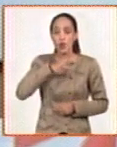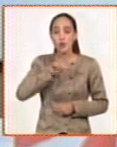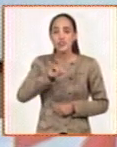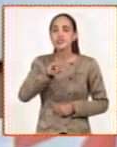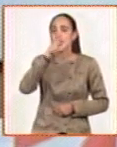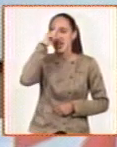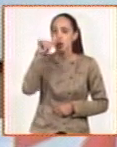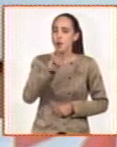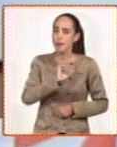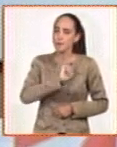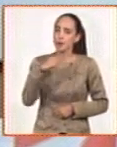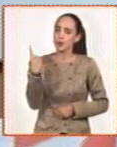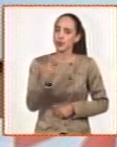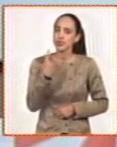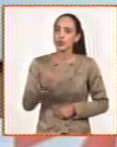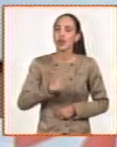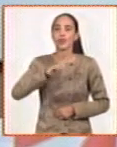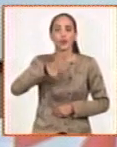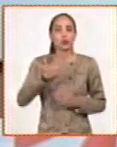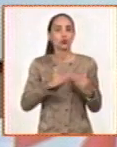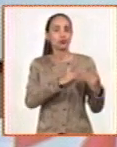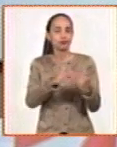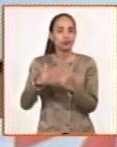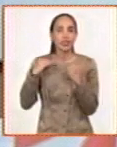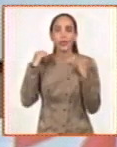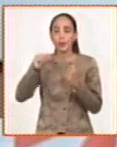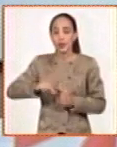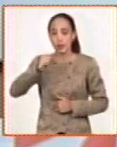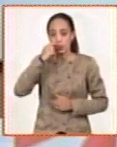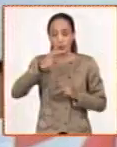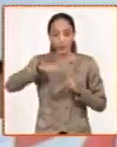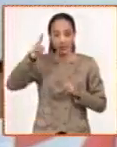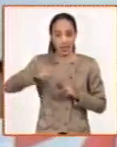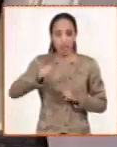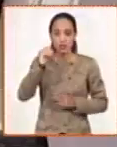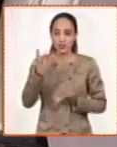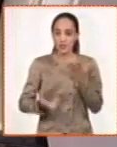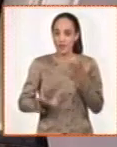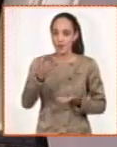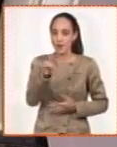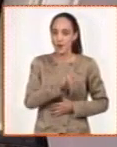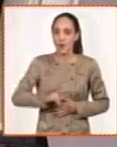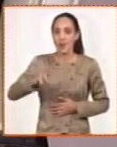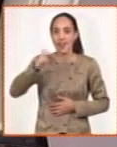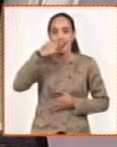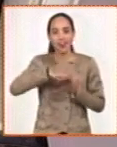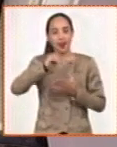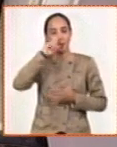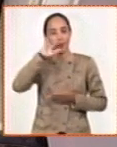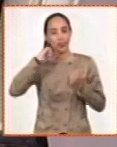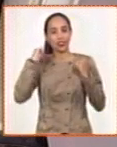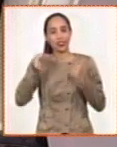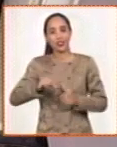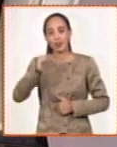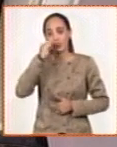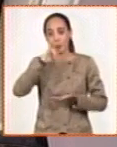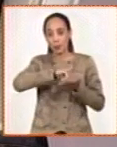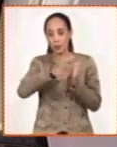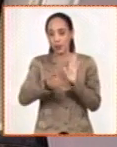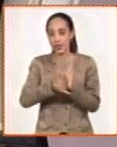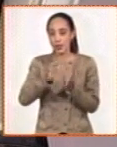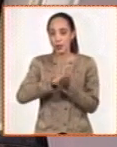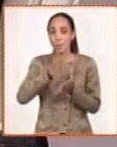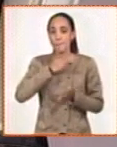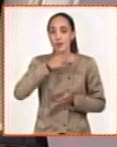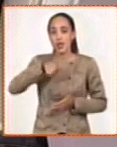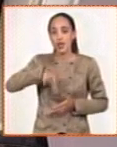Comunitaria, director de Teatro de los Elementos de Cienfuegos; y Ramón Silverio, director del proyecto El Menjunje de Santa Clara,